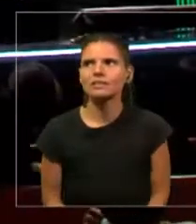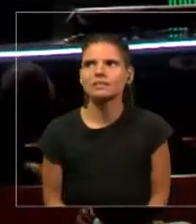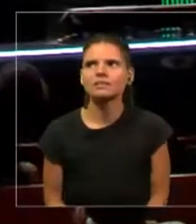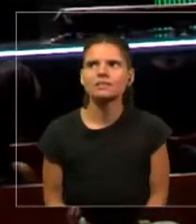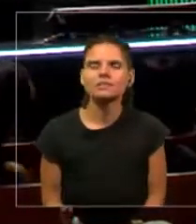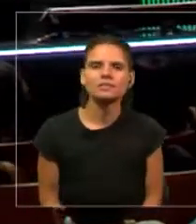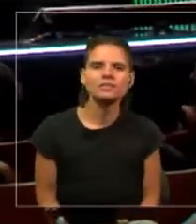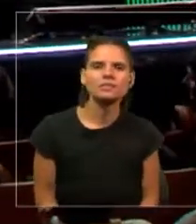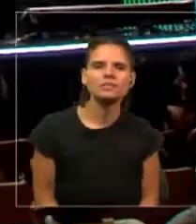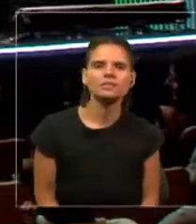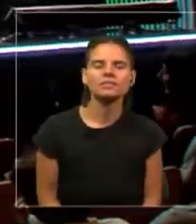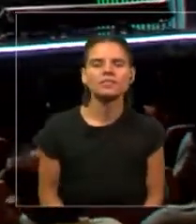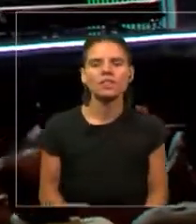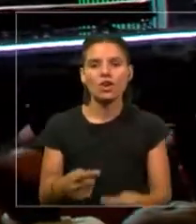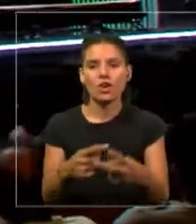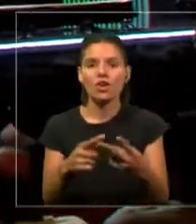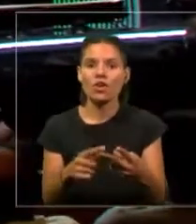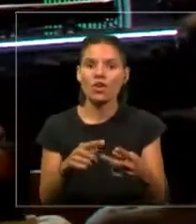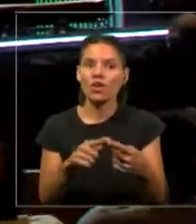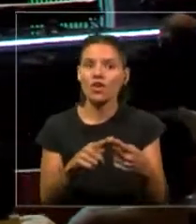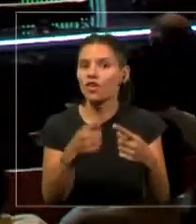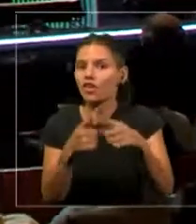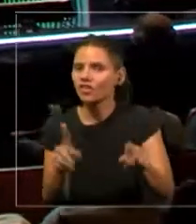Otro punto en el campo del trabajo